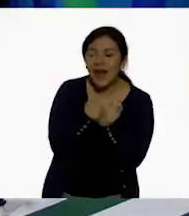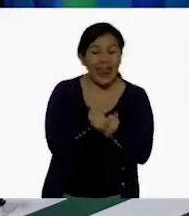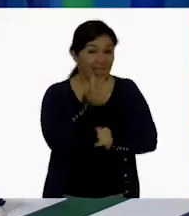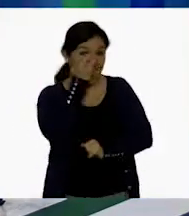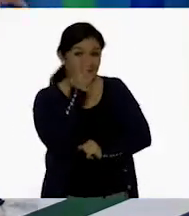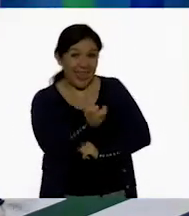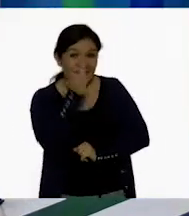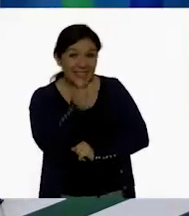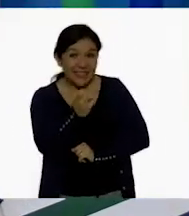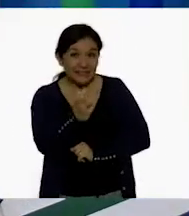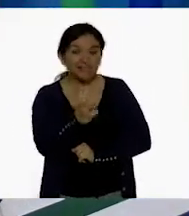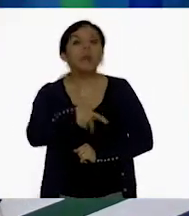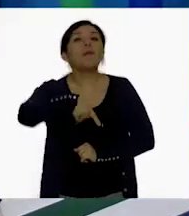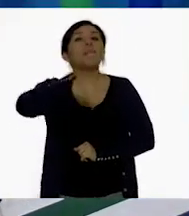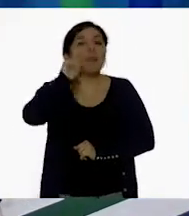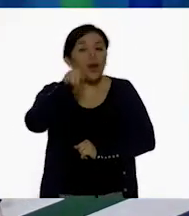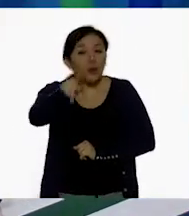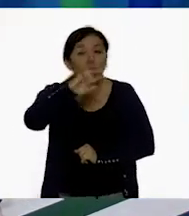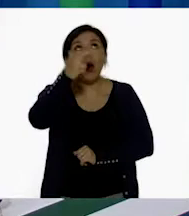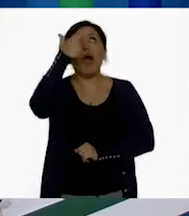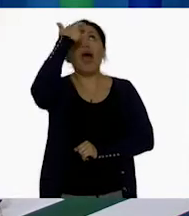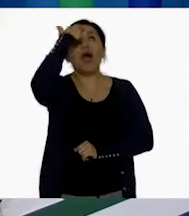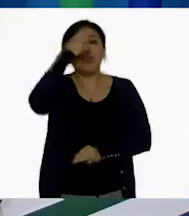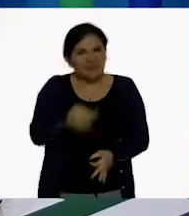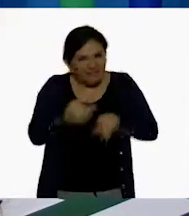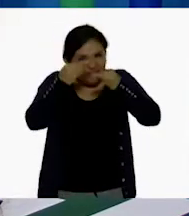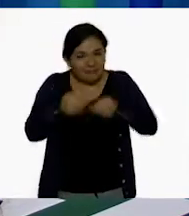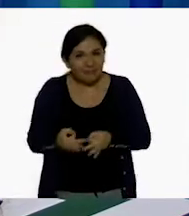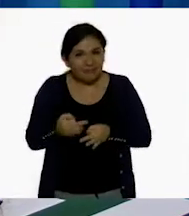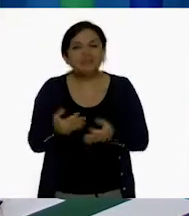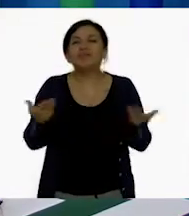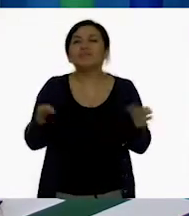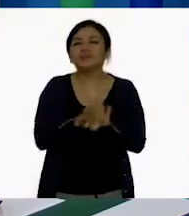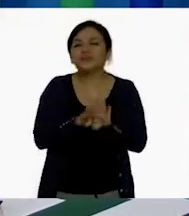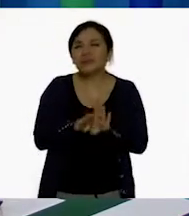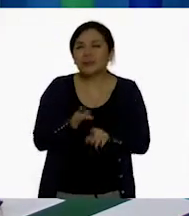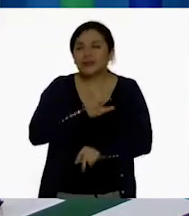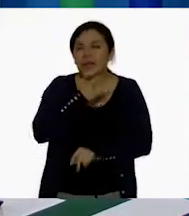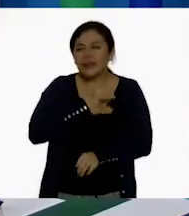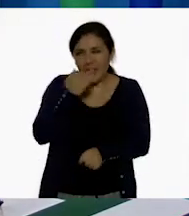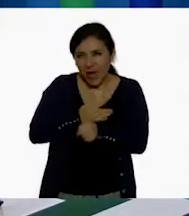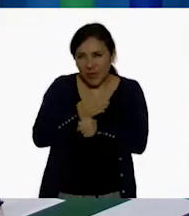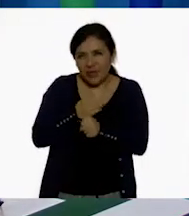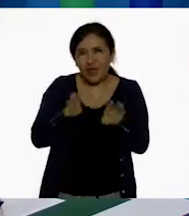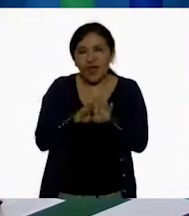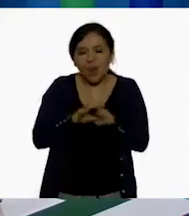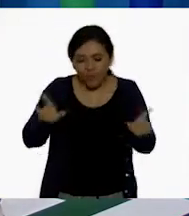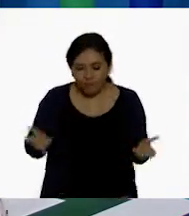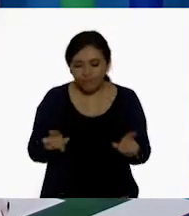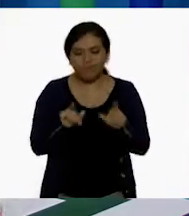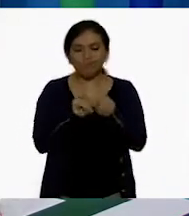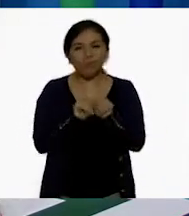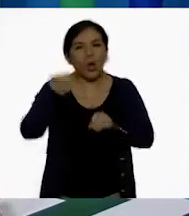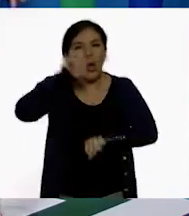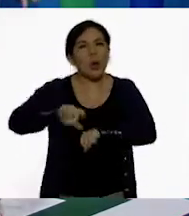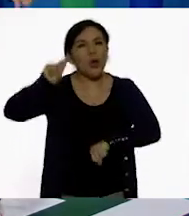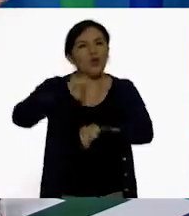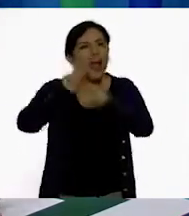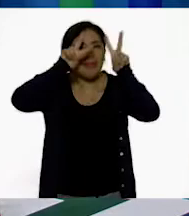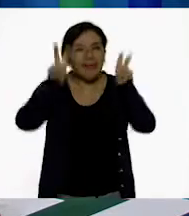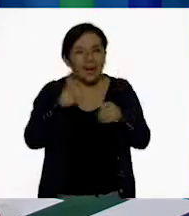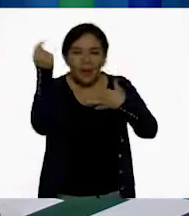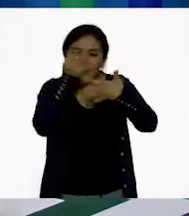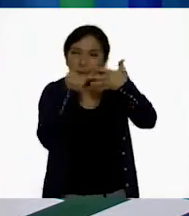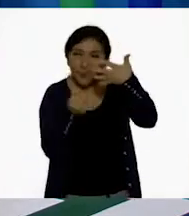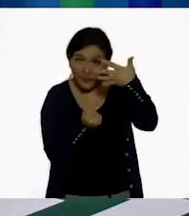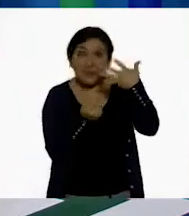¡Exacto! Pero para que lo recuerden muy bien, ¿qué les parece si hacemos un pequeño resumen de lo aprendido el día de hoy?